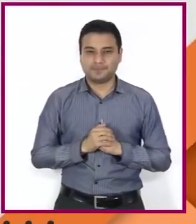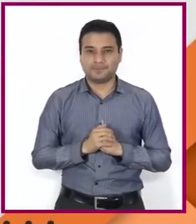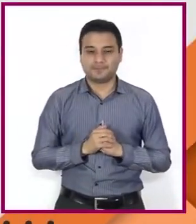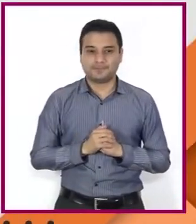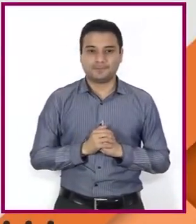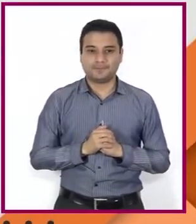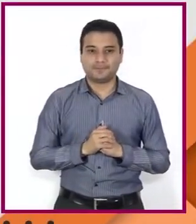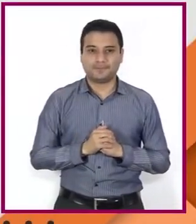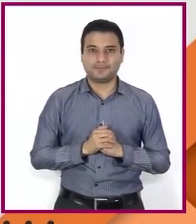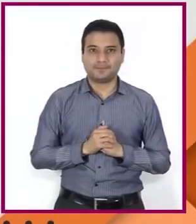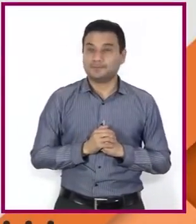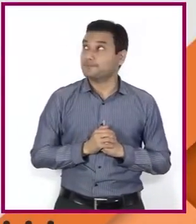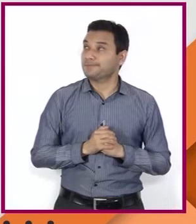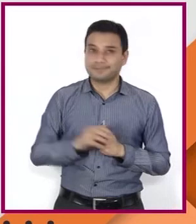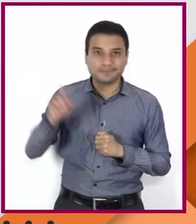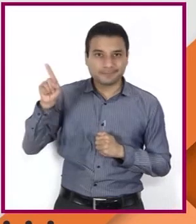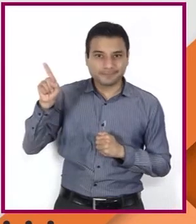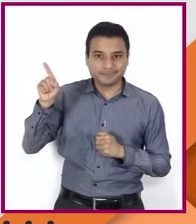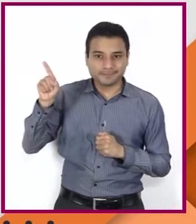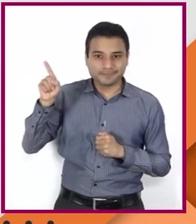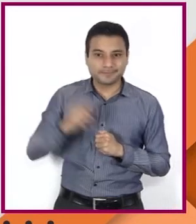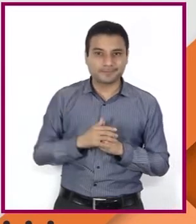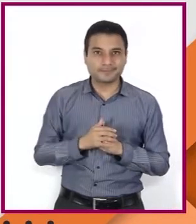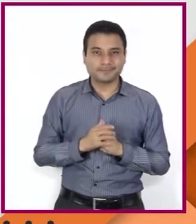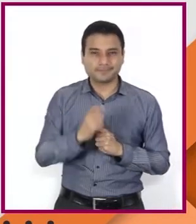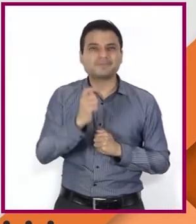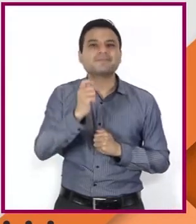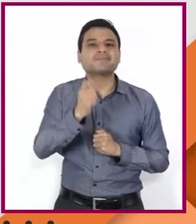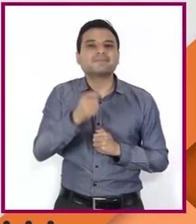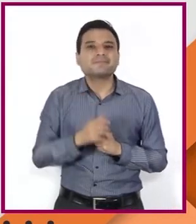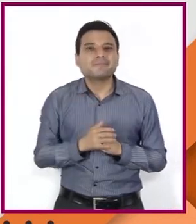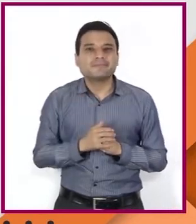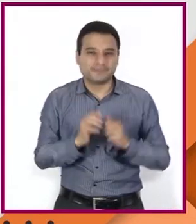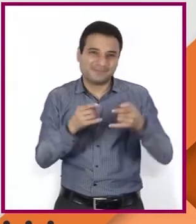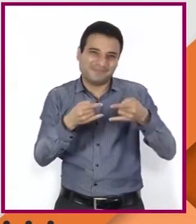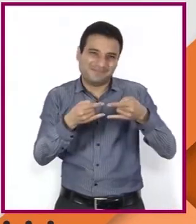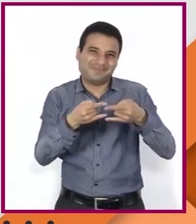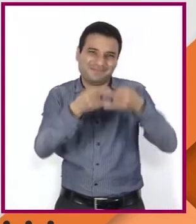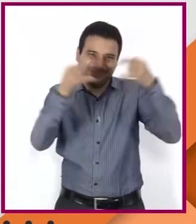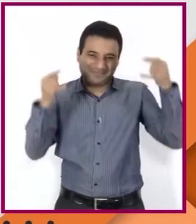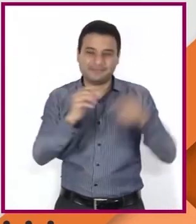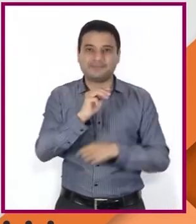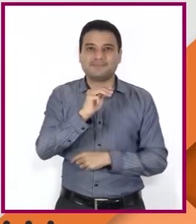se ve en la pantalla podemos apreciar la representación del mito de los Mimixcoas.